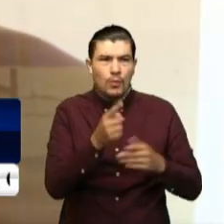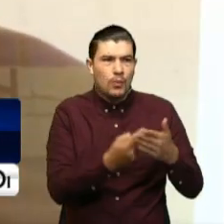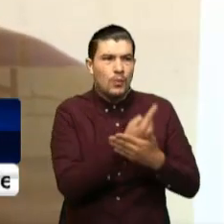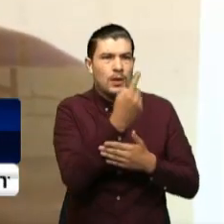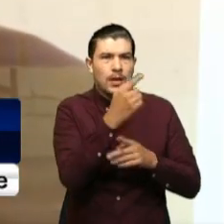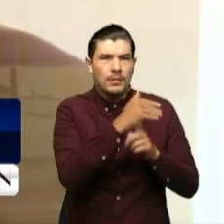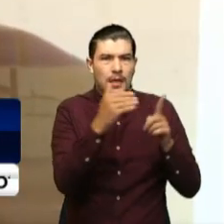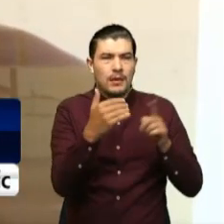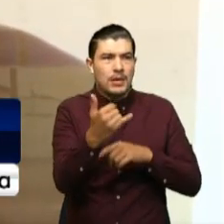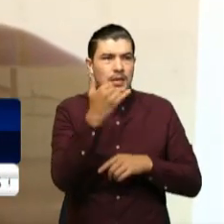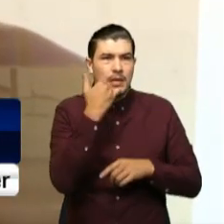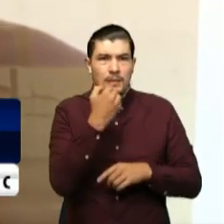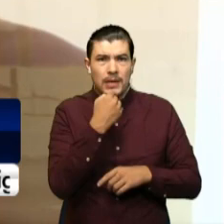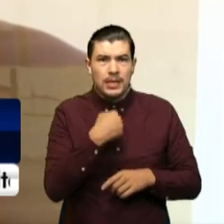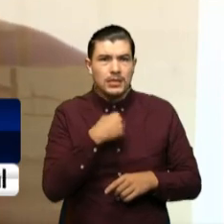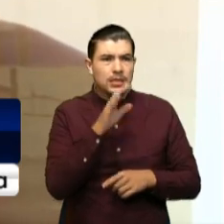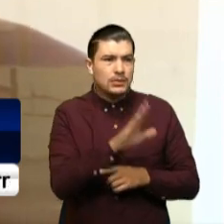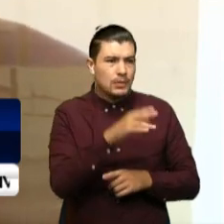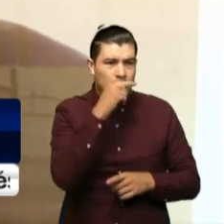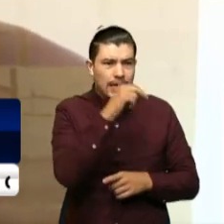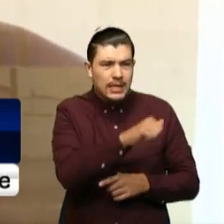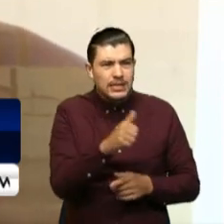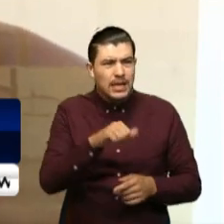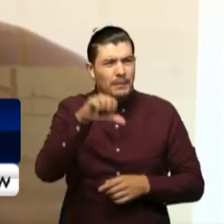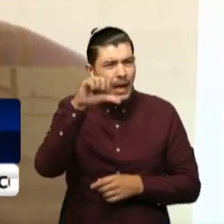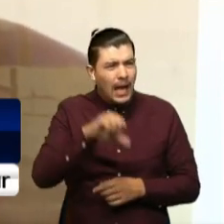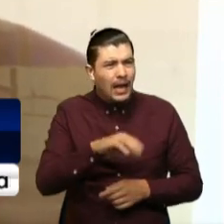que la vida estaba mal